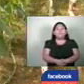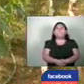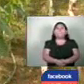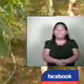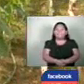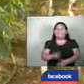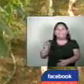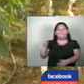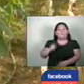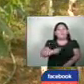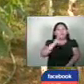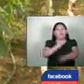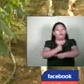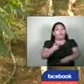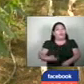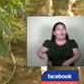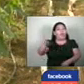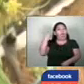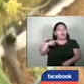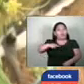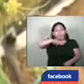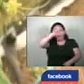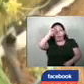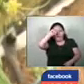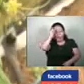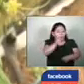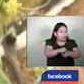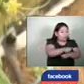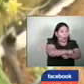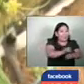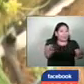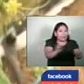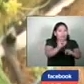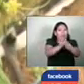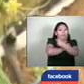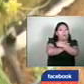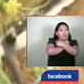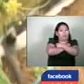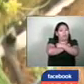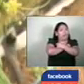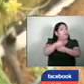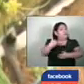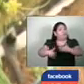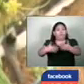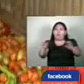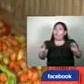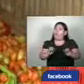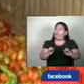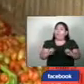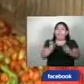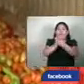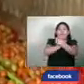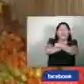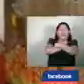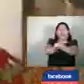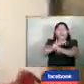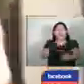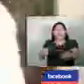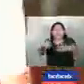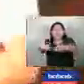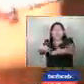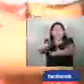Correcto. Desde un inicio se buscó producir sin utilizar venenos, y hasta la fecha siguen así. Nació la canasta